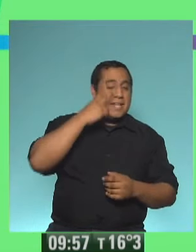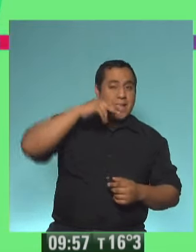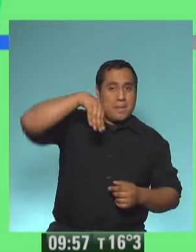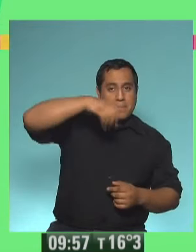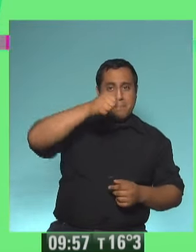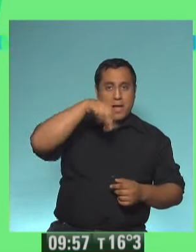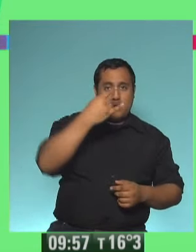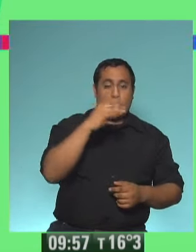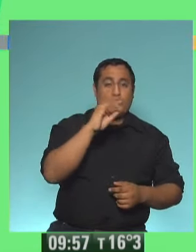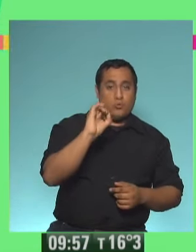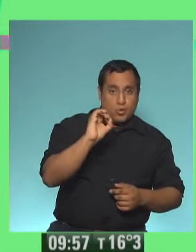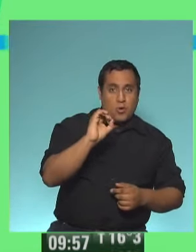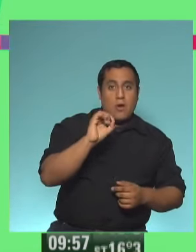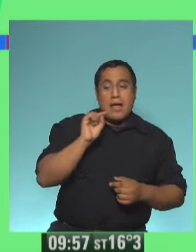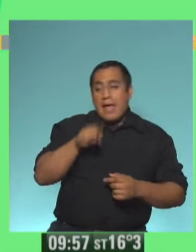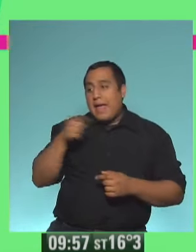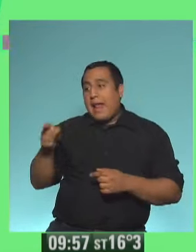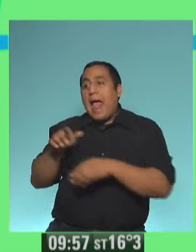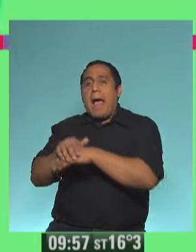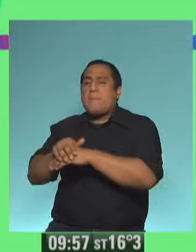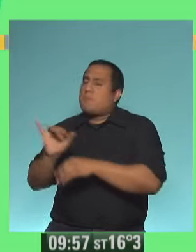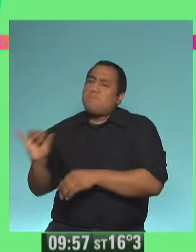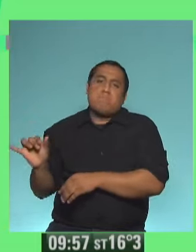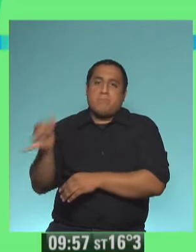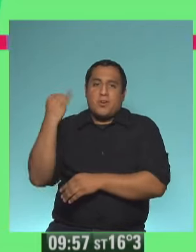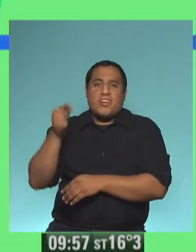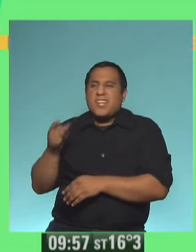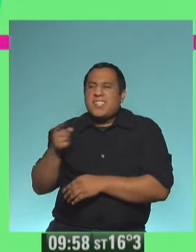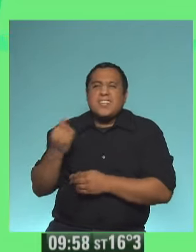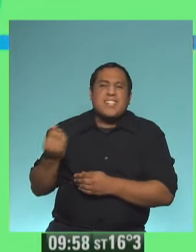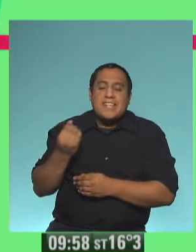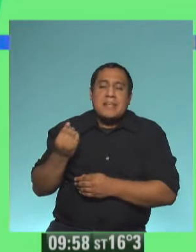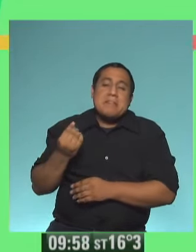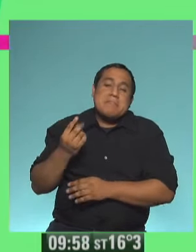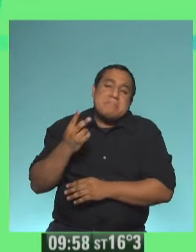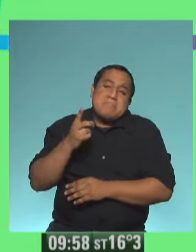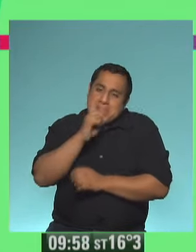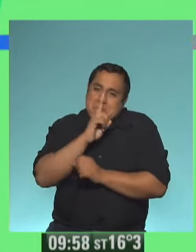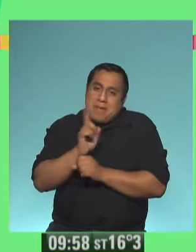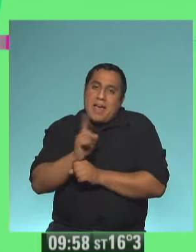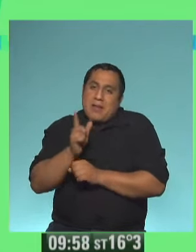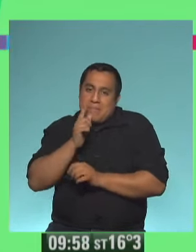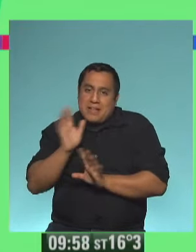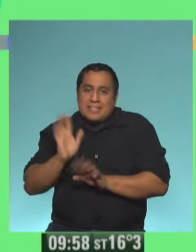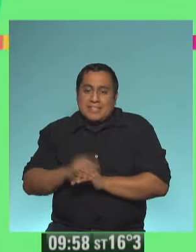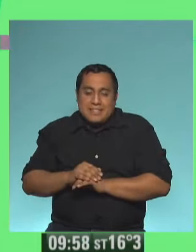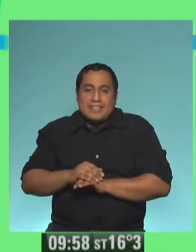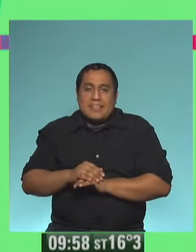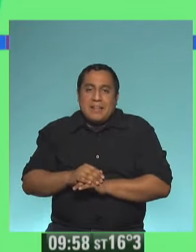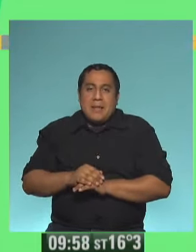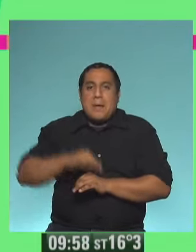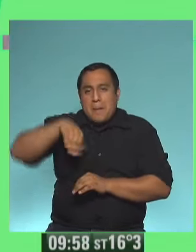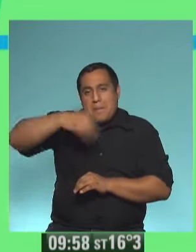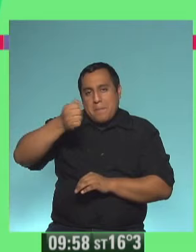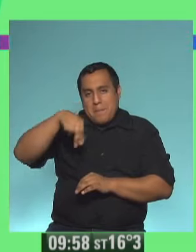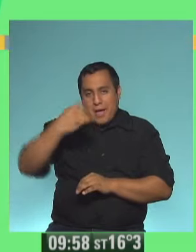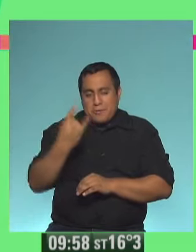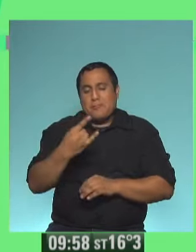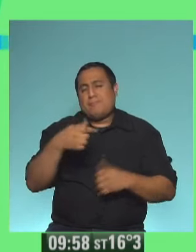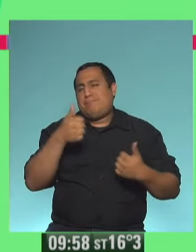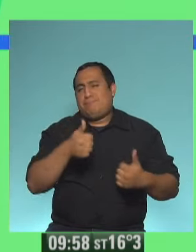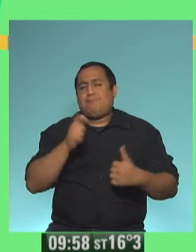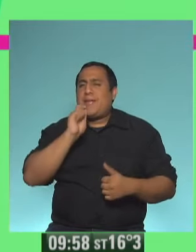mascota qué de Manu! ¡Qué genios! Una parte de un perro vemos. Sí, ¿no? Una pata de perro. Y también a Manu. A Manu acá. ¡Qué